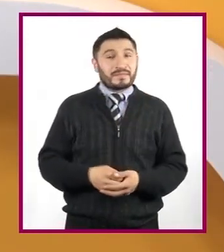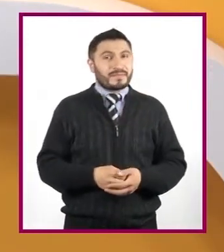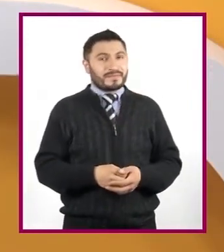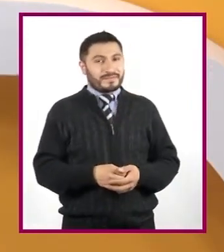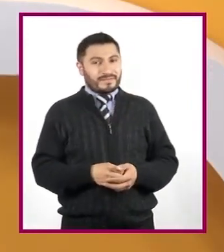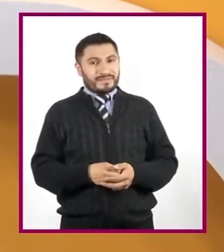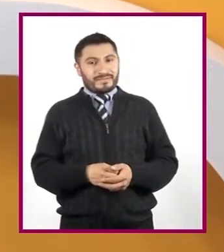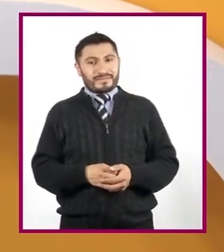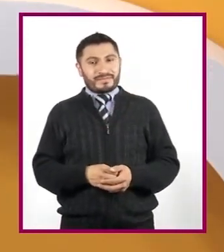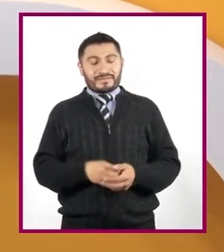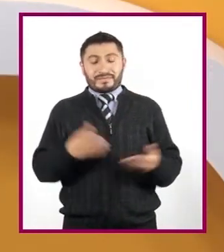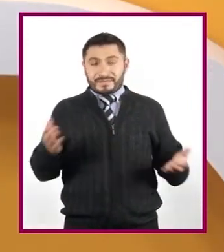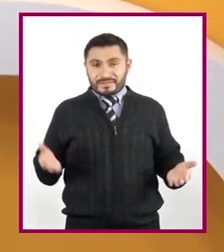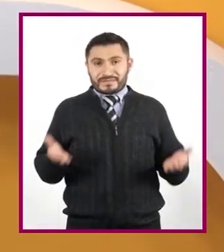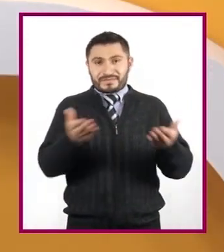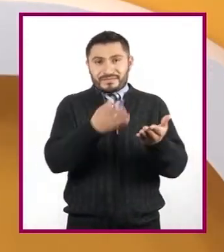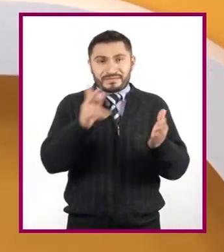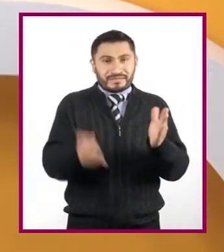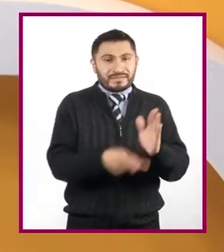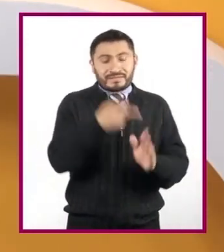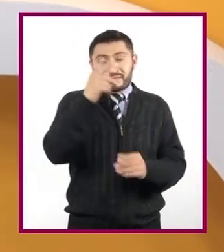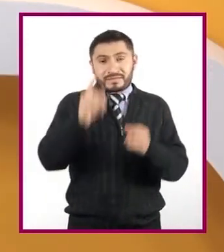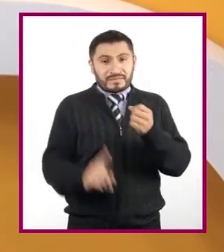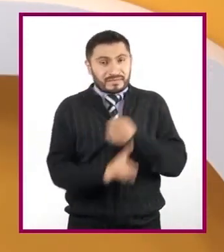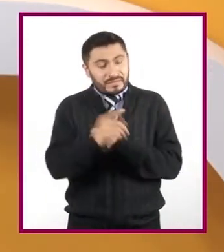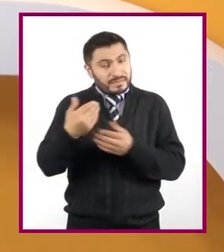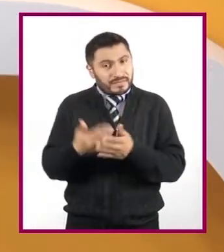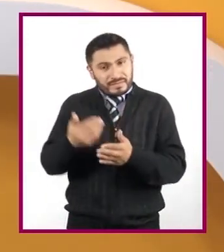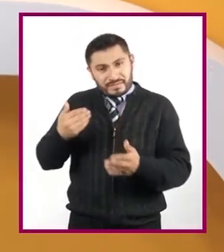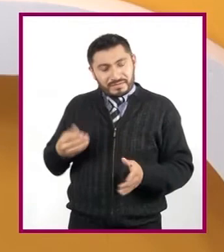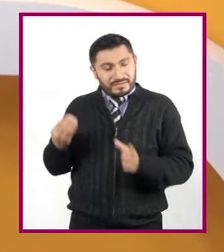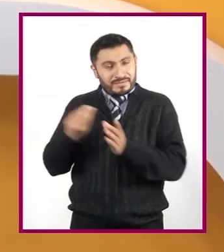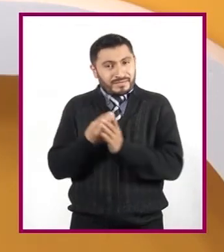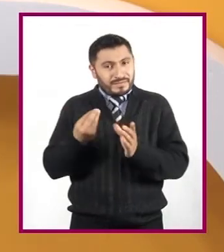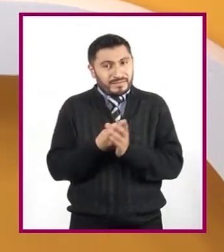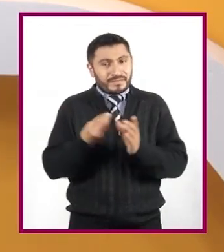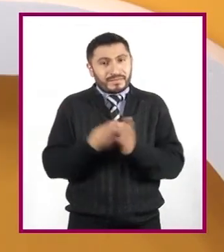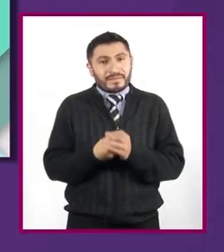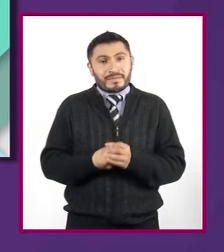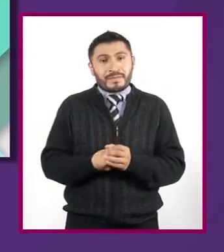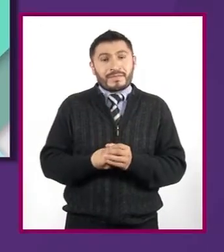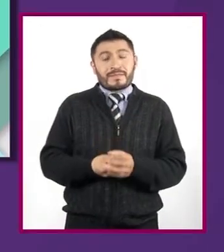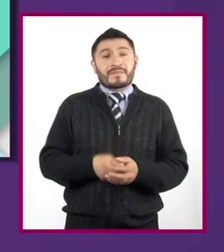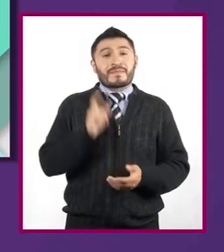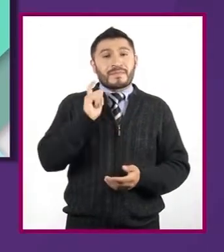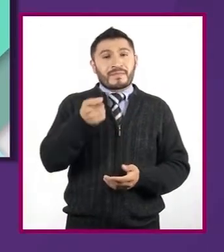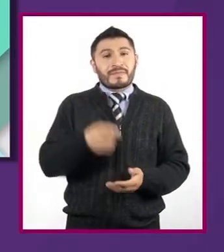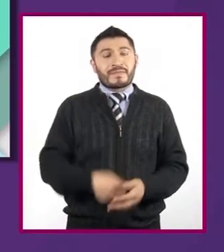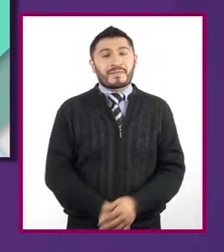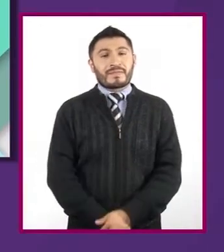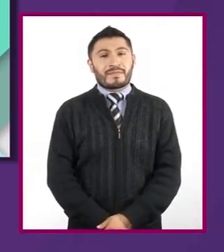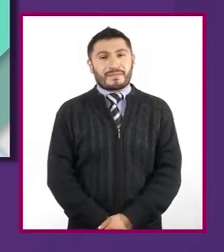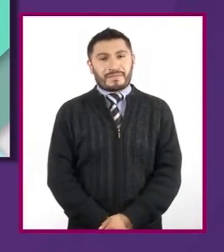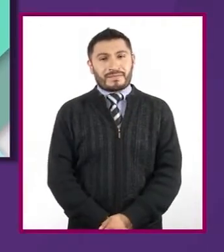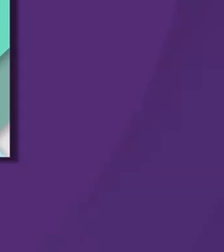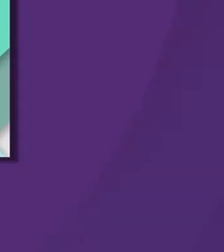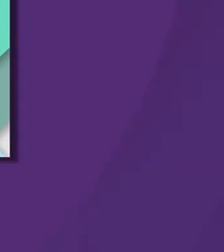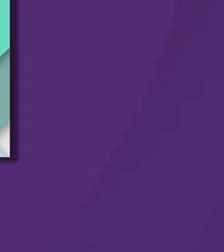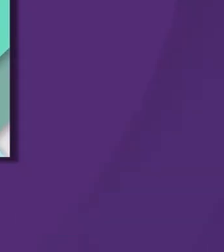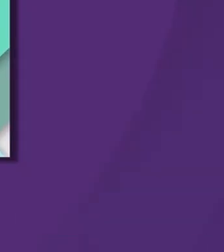Miriam. Vamos a retomar el problema inicial de la sesión, el cual nos dice: la empresa